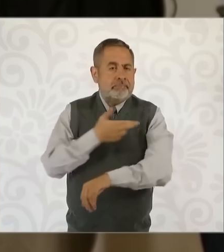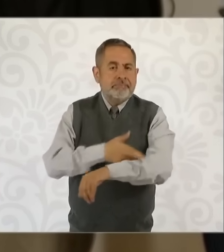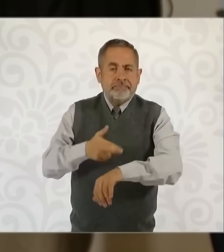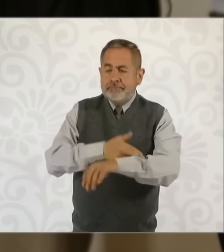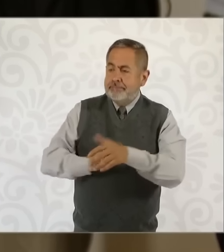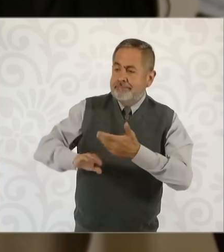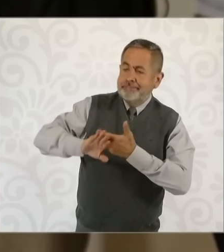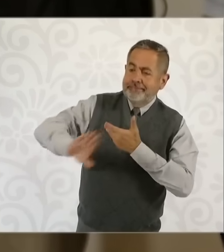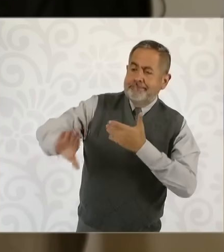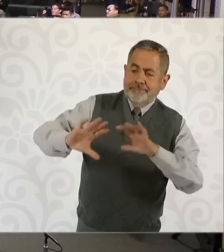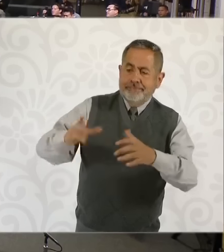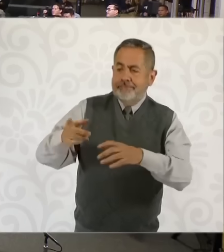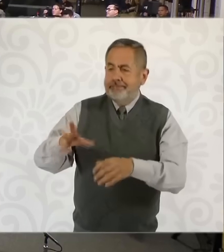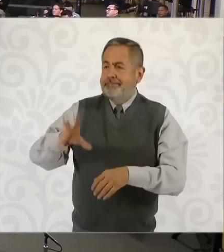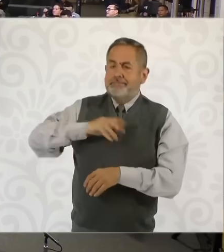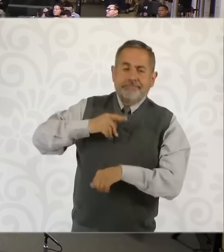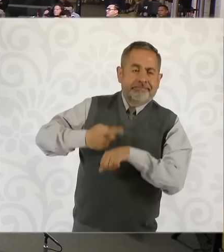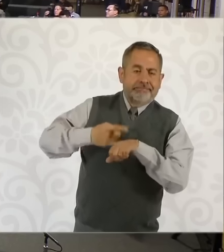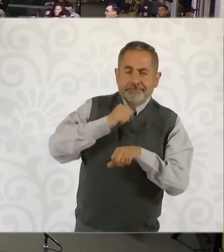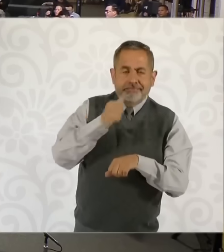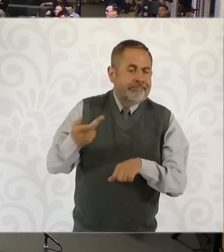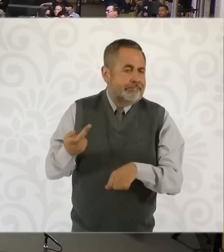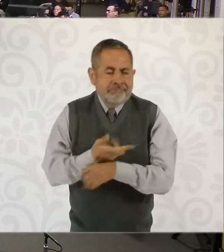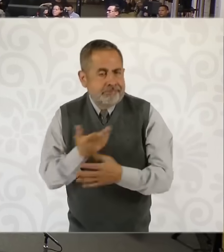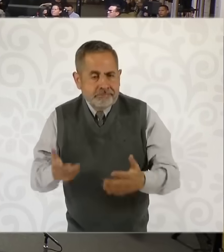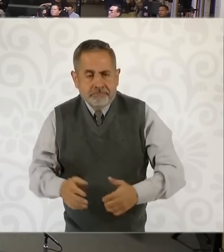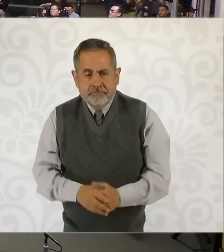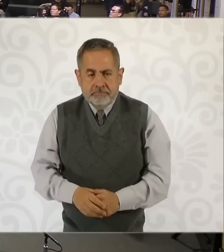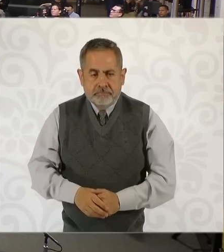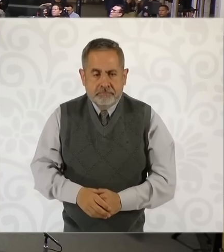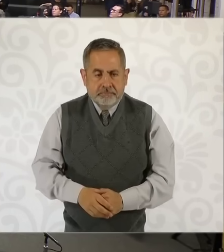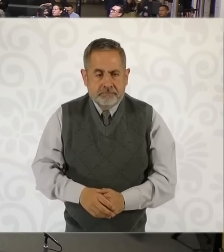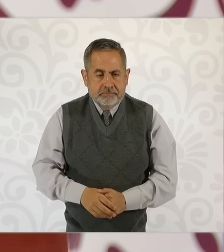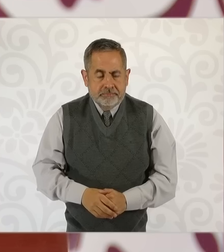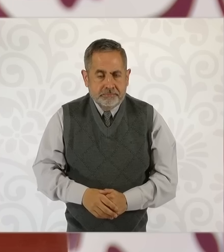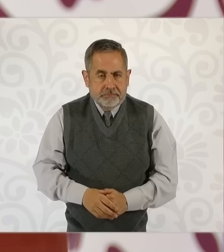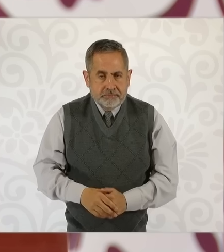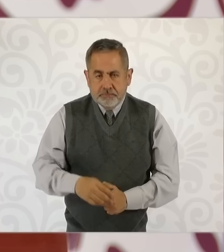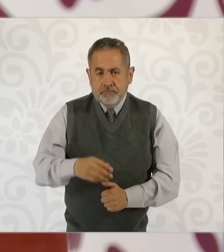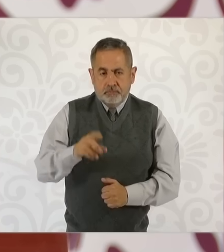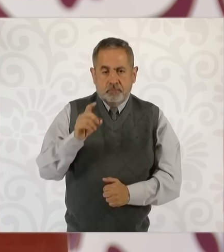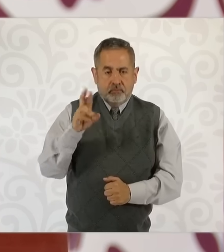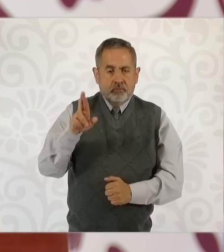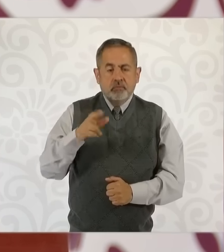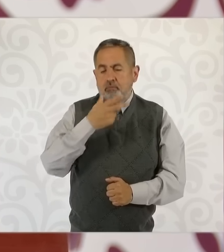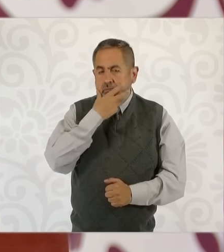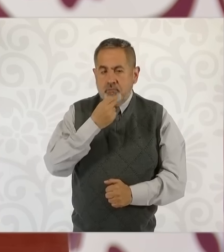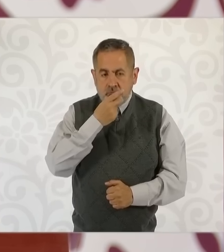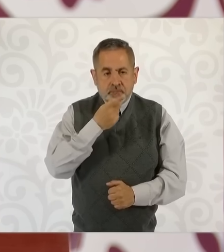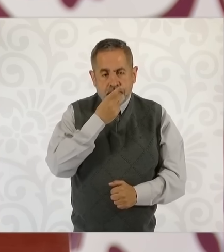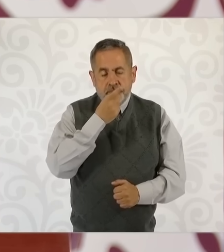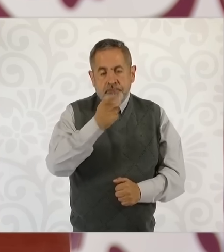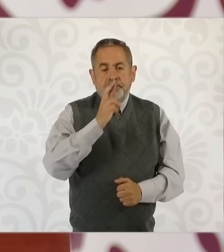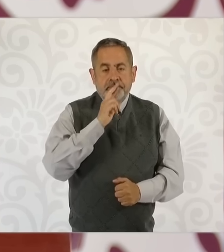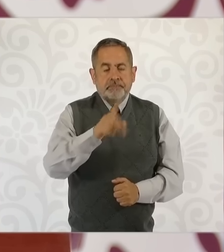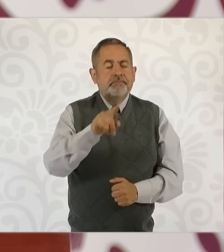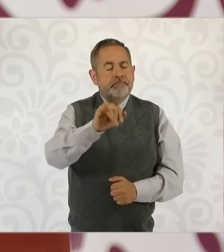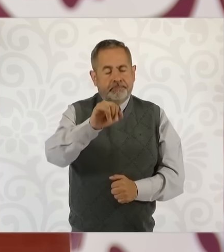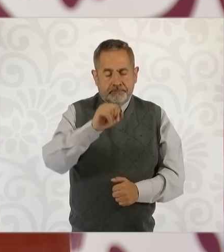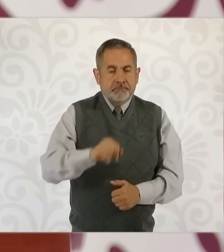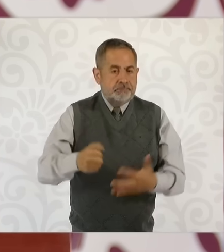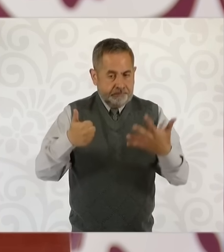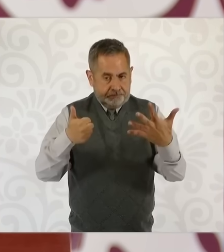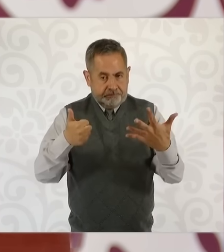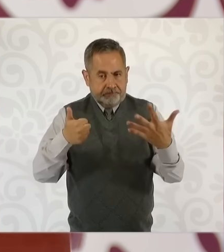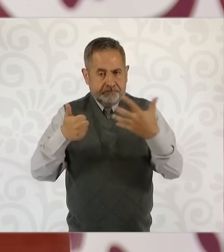en las personas. Sí, efectivamente hay 6 casos, de los cuales 5 ya están